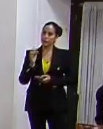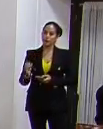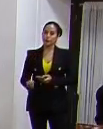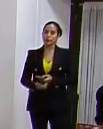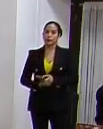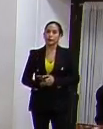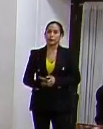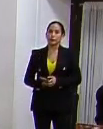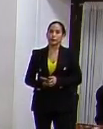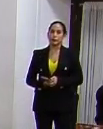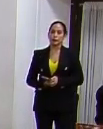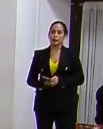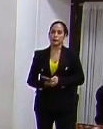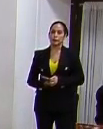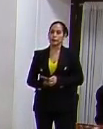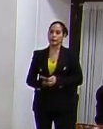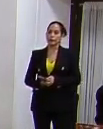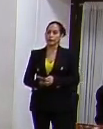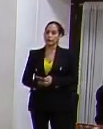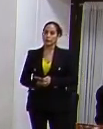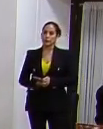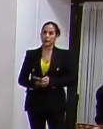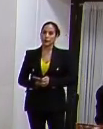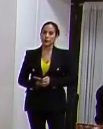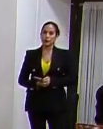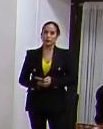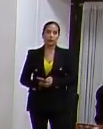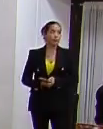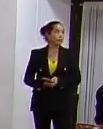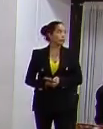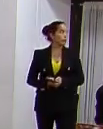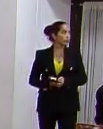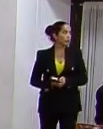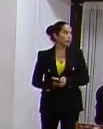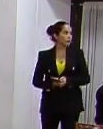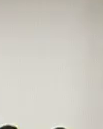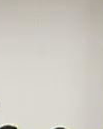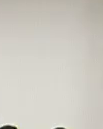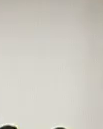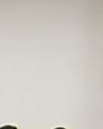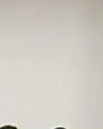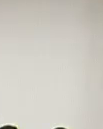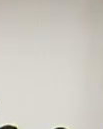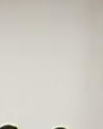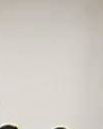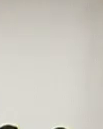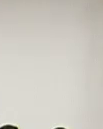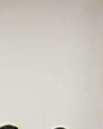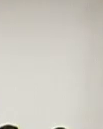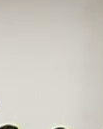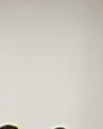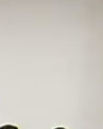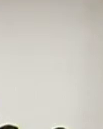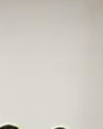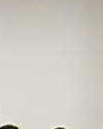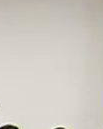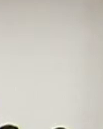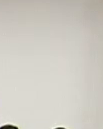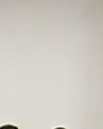representantes de las dos Fuerzas Armadas, tanto de Marina como de Defensa,